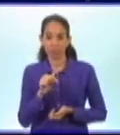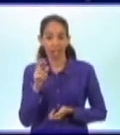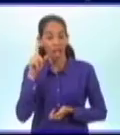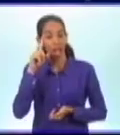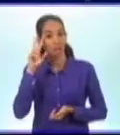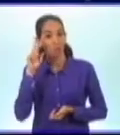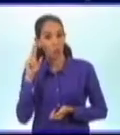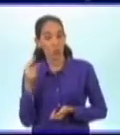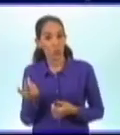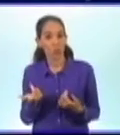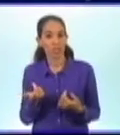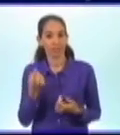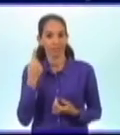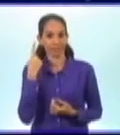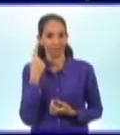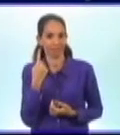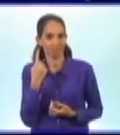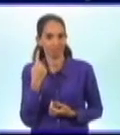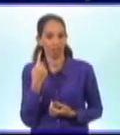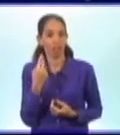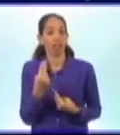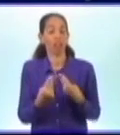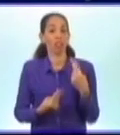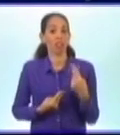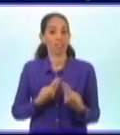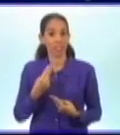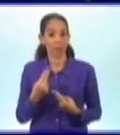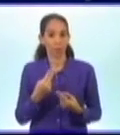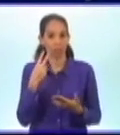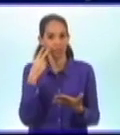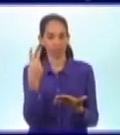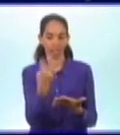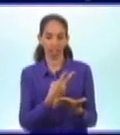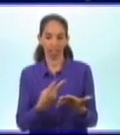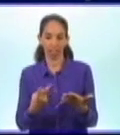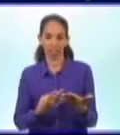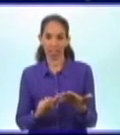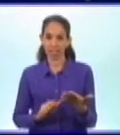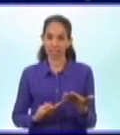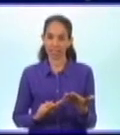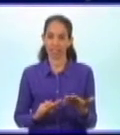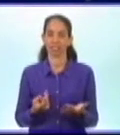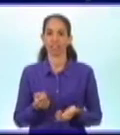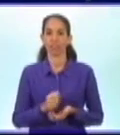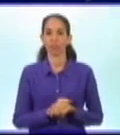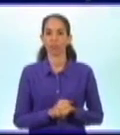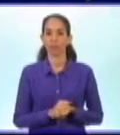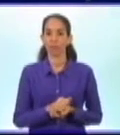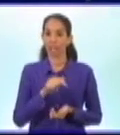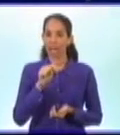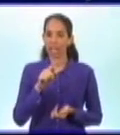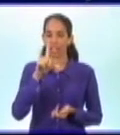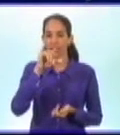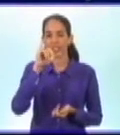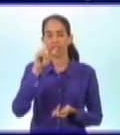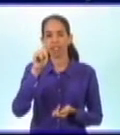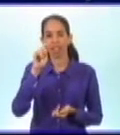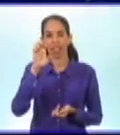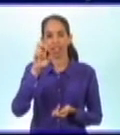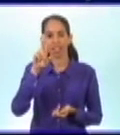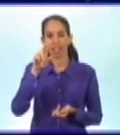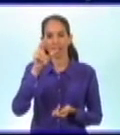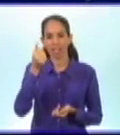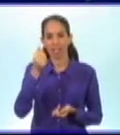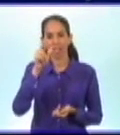Recuerden que lo primero que quiero precisar es que estamos ante un texto literario. Por lo tanto, en un texto literario se utilizan